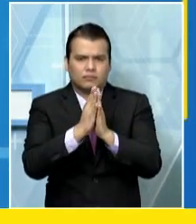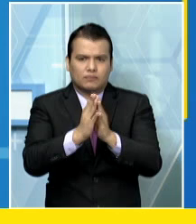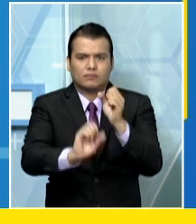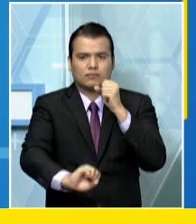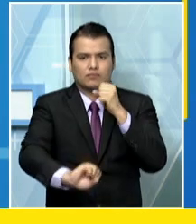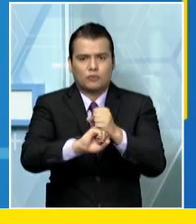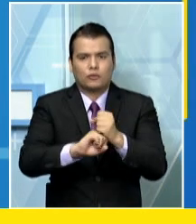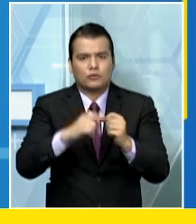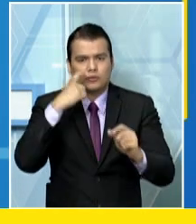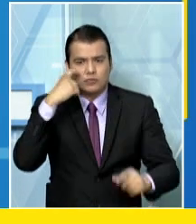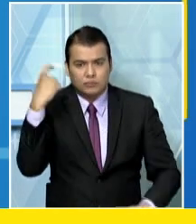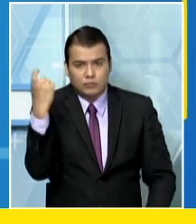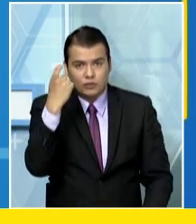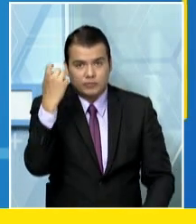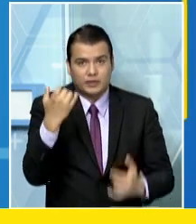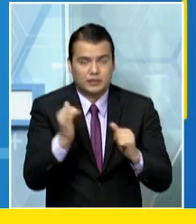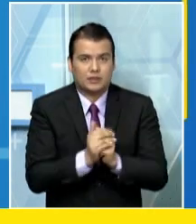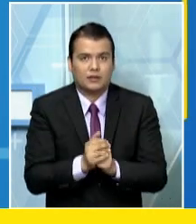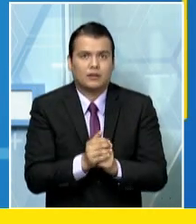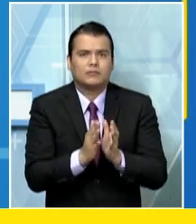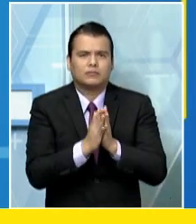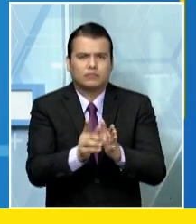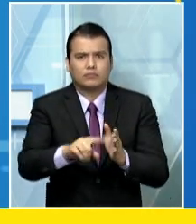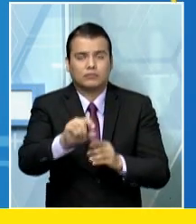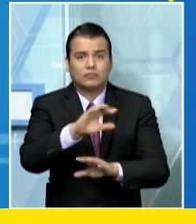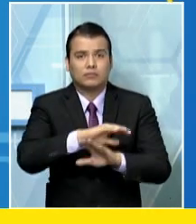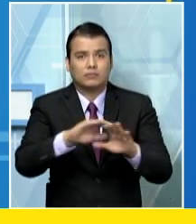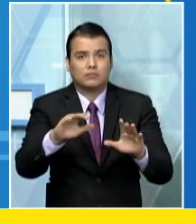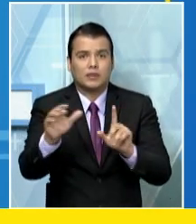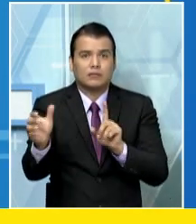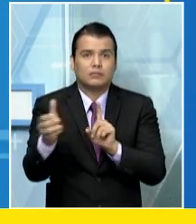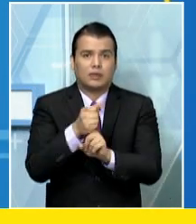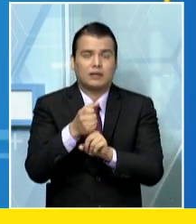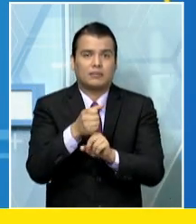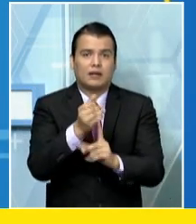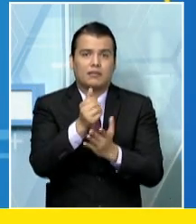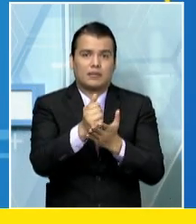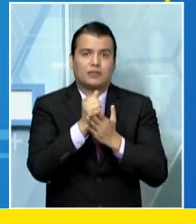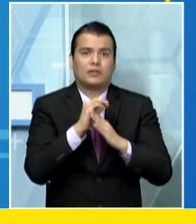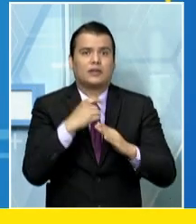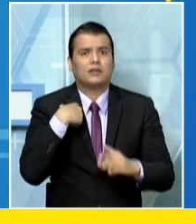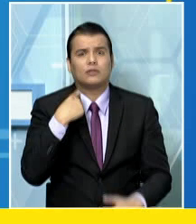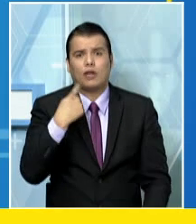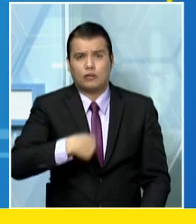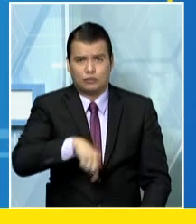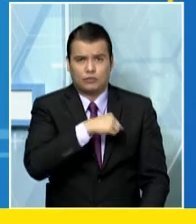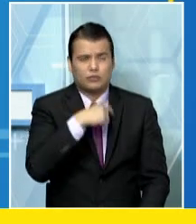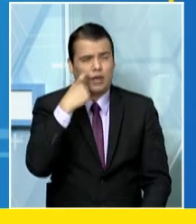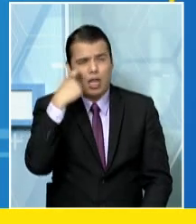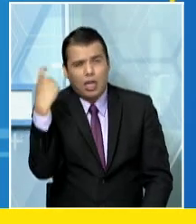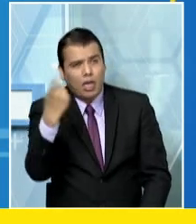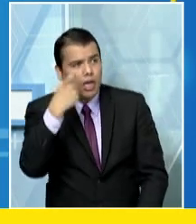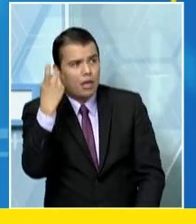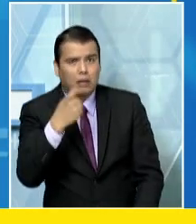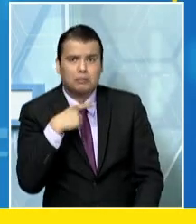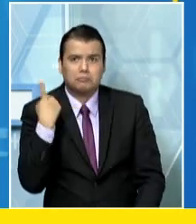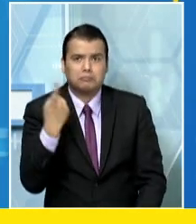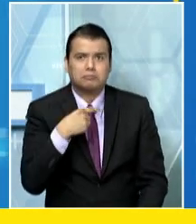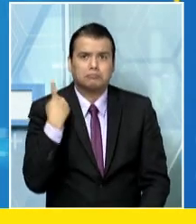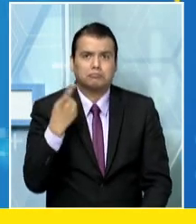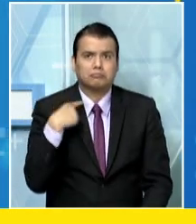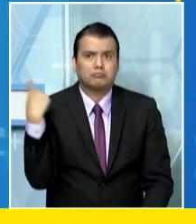nos colaboren con la búsqueda de él, que ya hemos buscado mucho y no hemos tenido